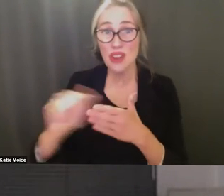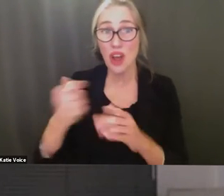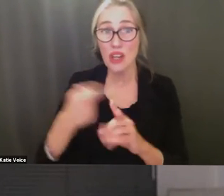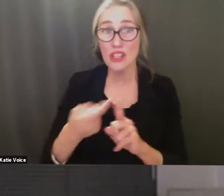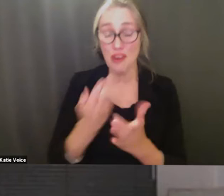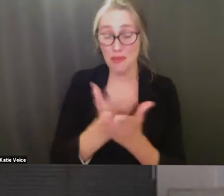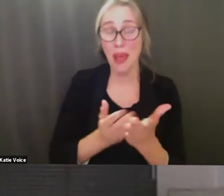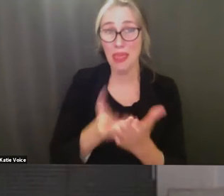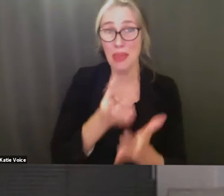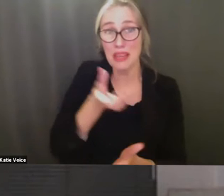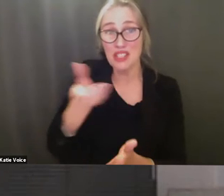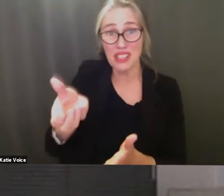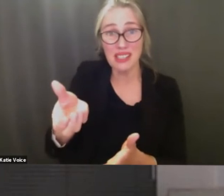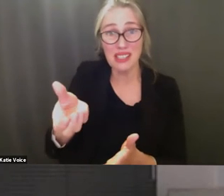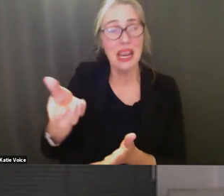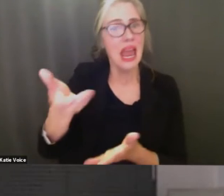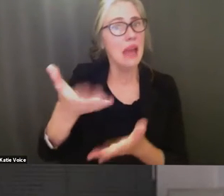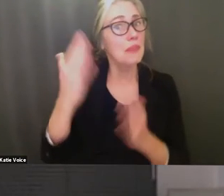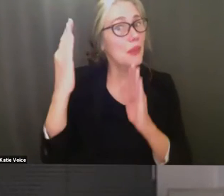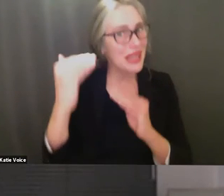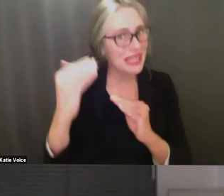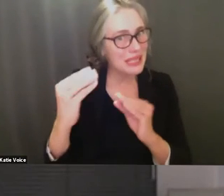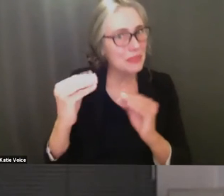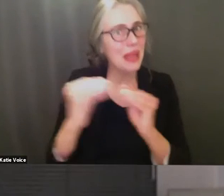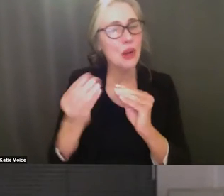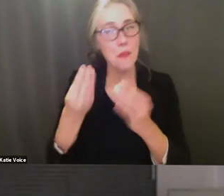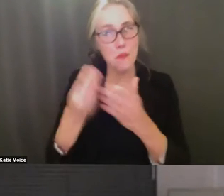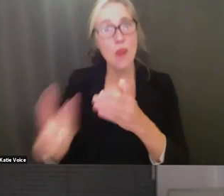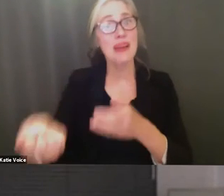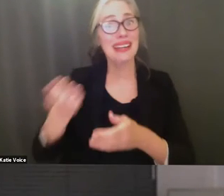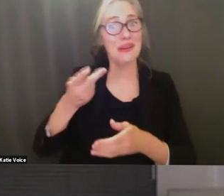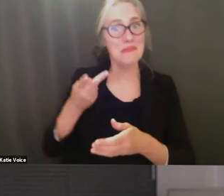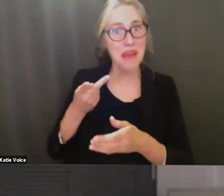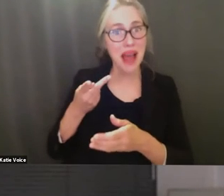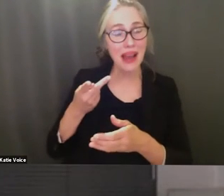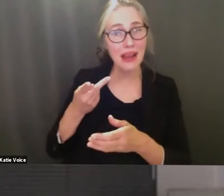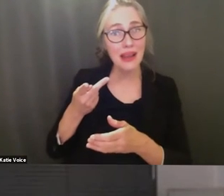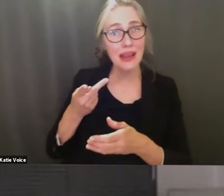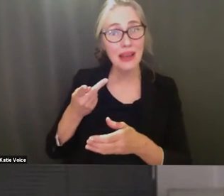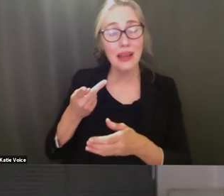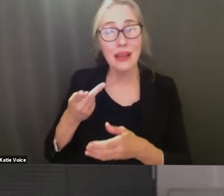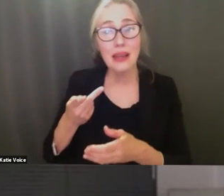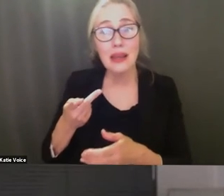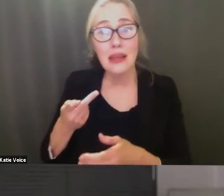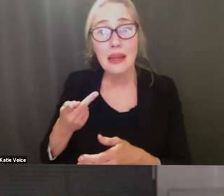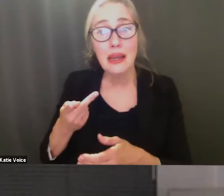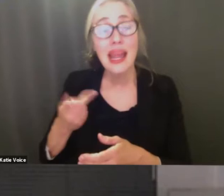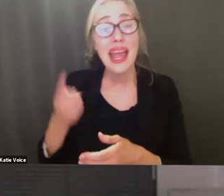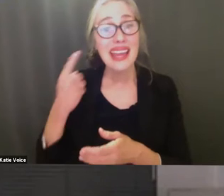esperar un regreso más alto, no únicamente para las cuestiones ambientales,